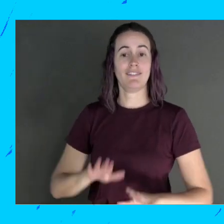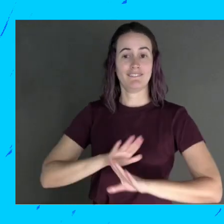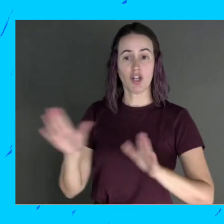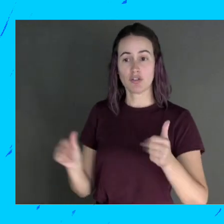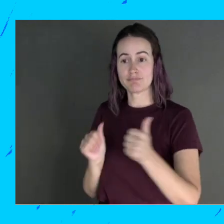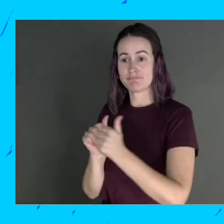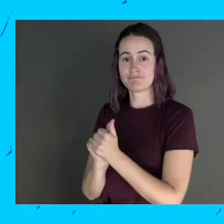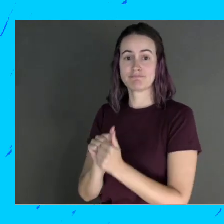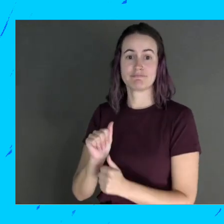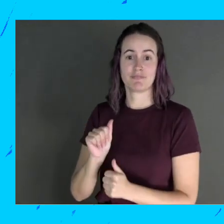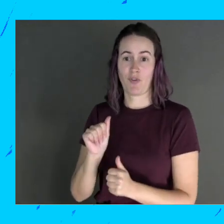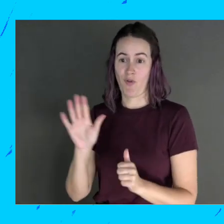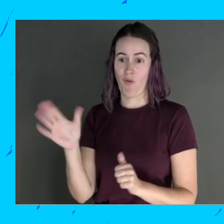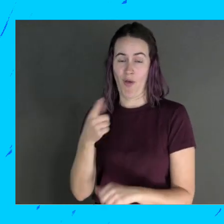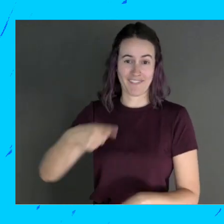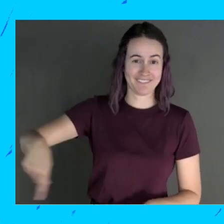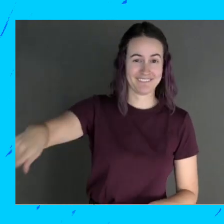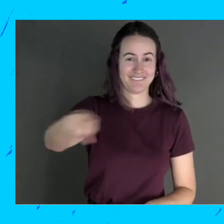con UNESCO,